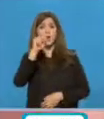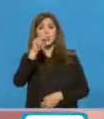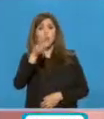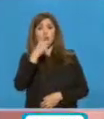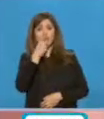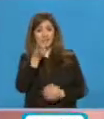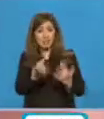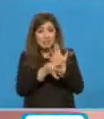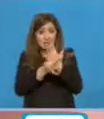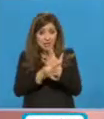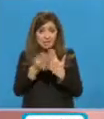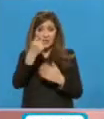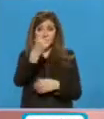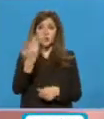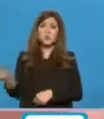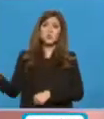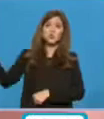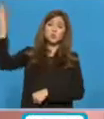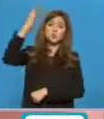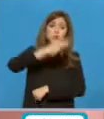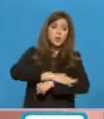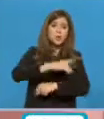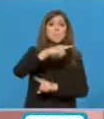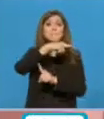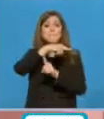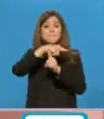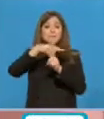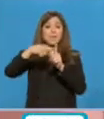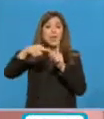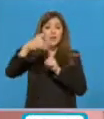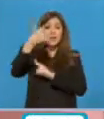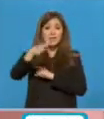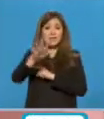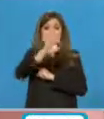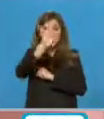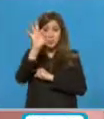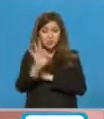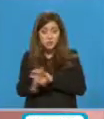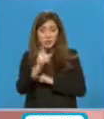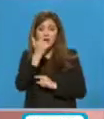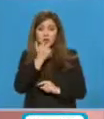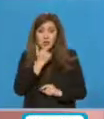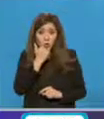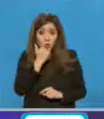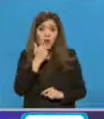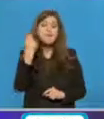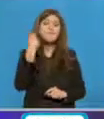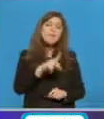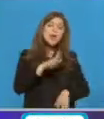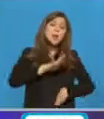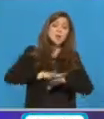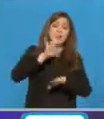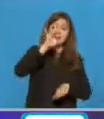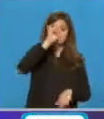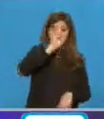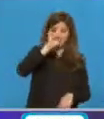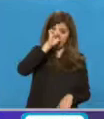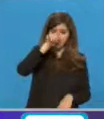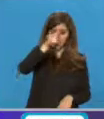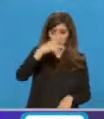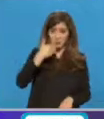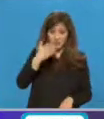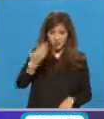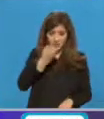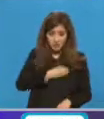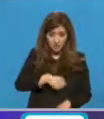día consumas de toda tu dieta menos del 10% de azúcares. Y la recomendación aún, digamos, para tener mayores beneficios a la